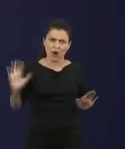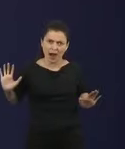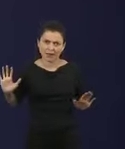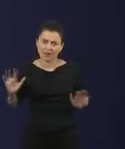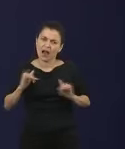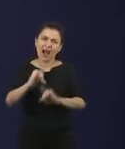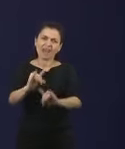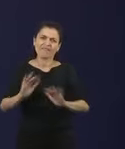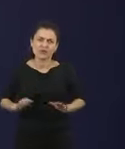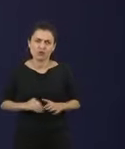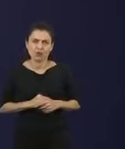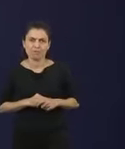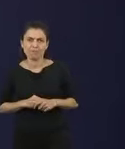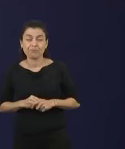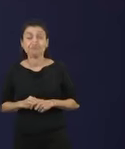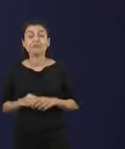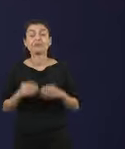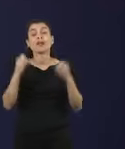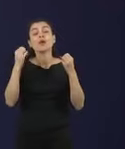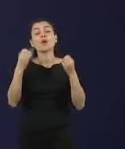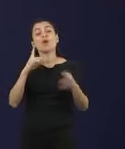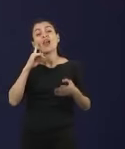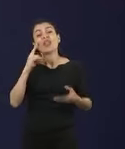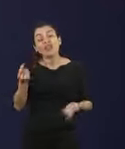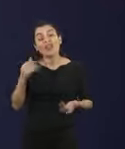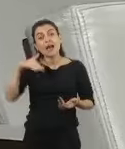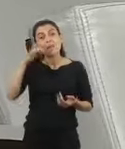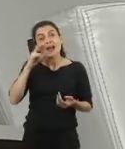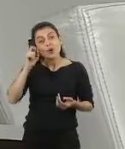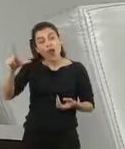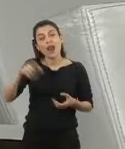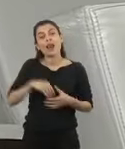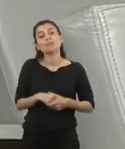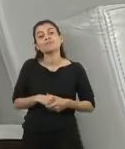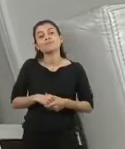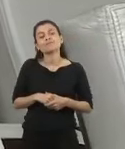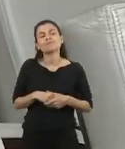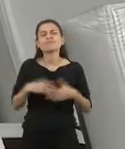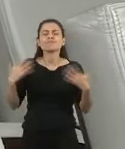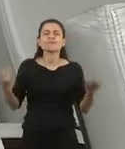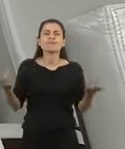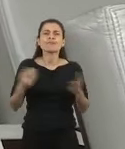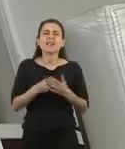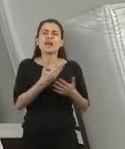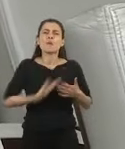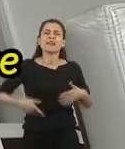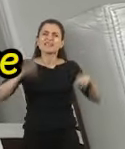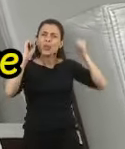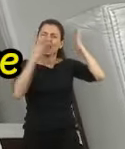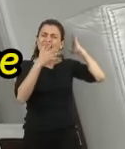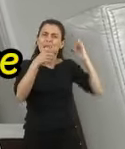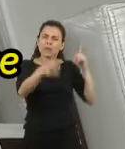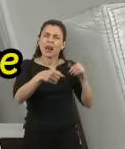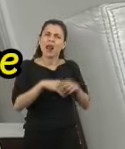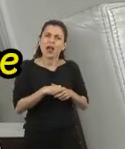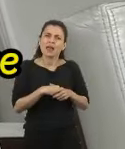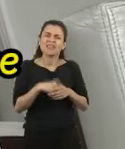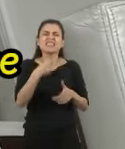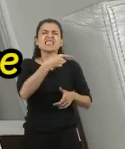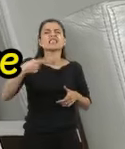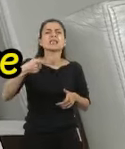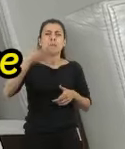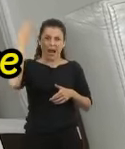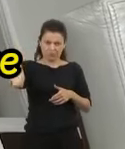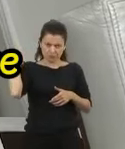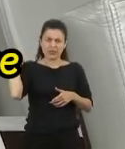sí qué tal Buenos días Manuel el presidente m la sem